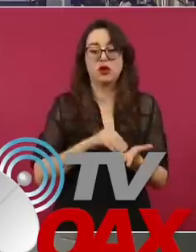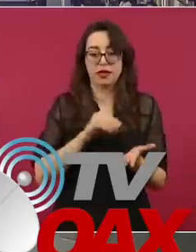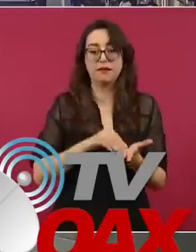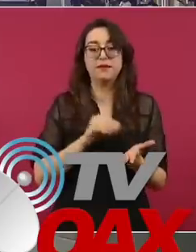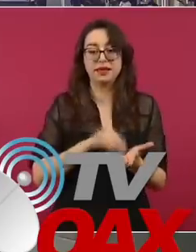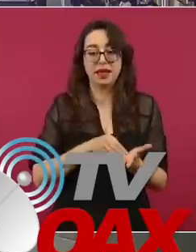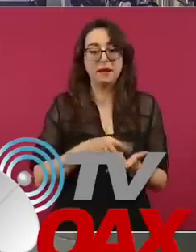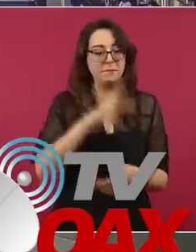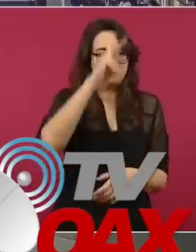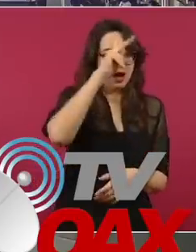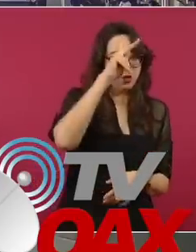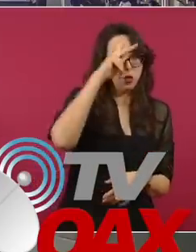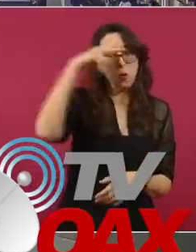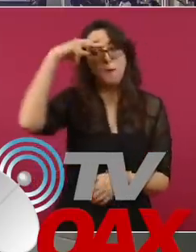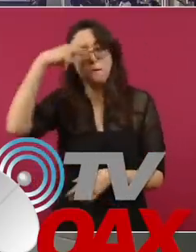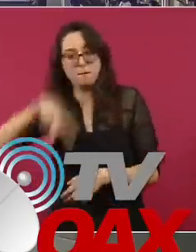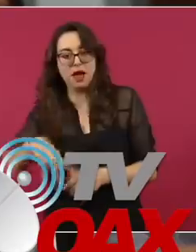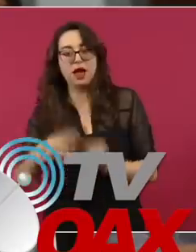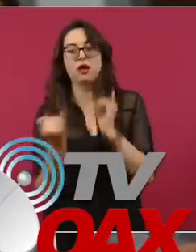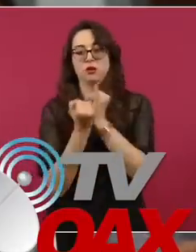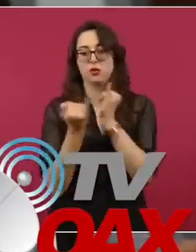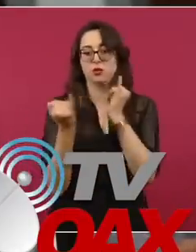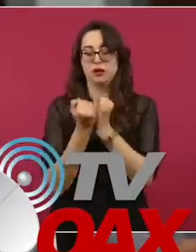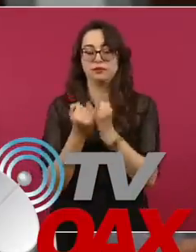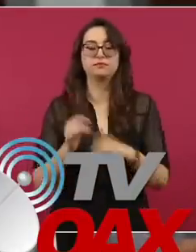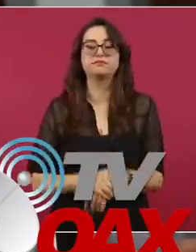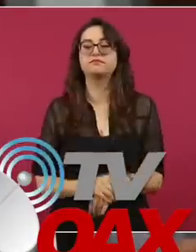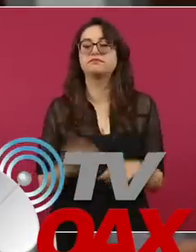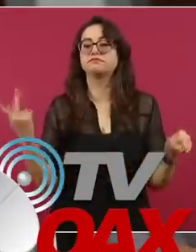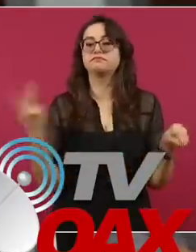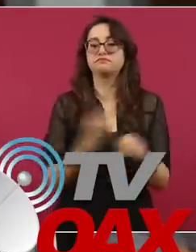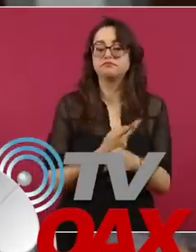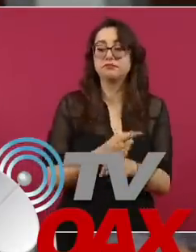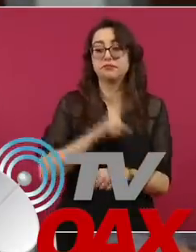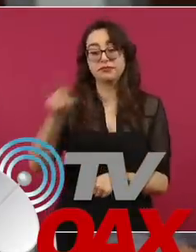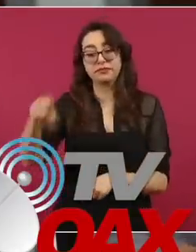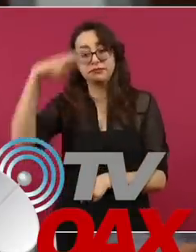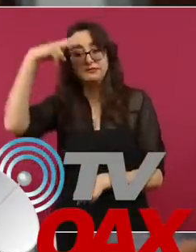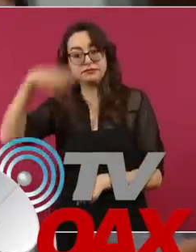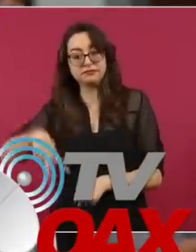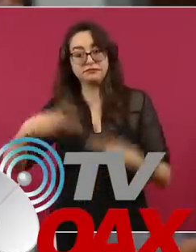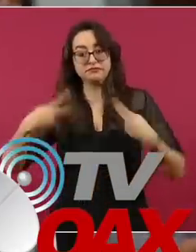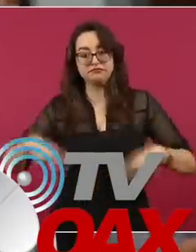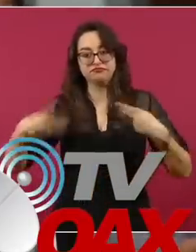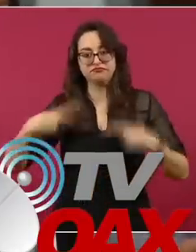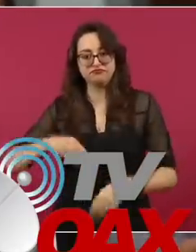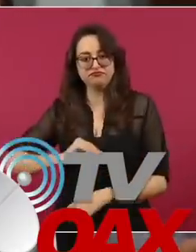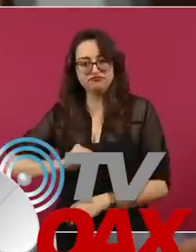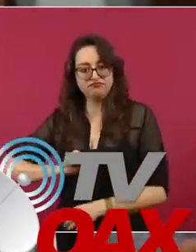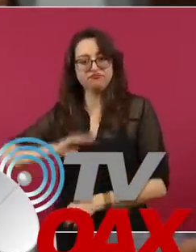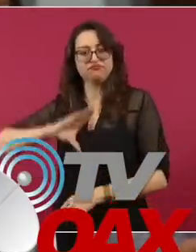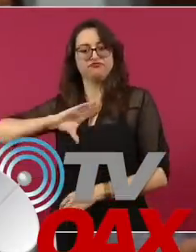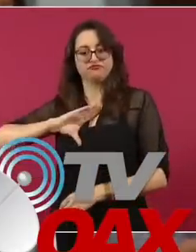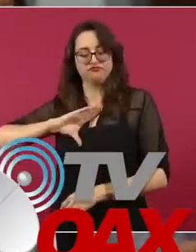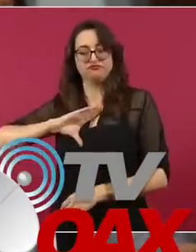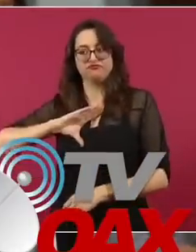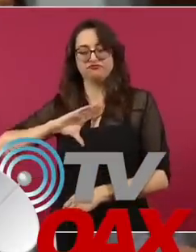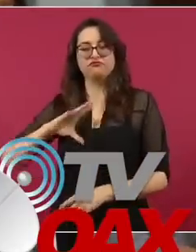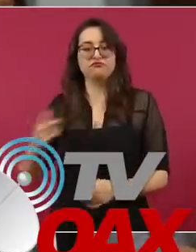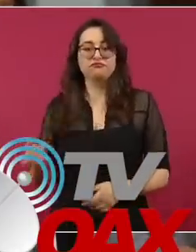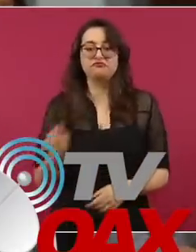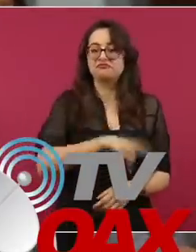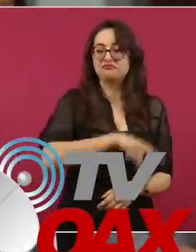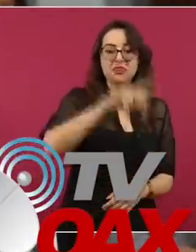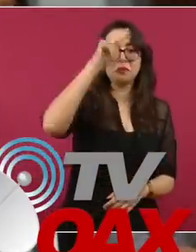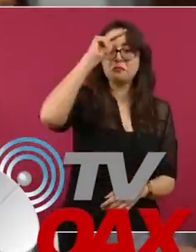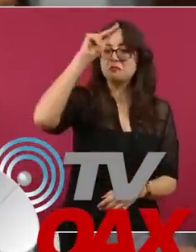México, ustedes tienen una alta autoestima. Nosotros en el Perú todavía no tenemos la